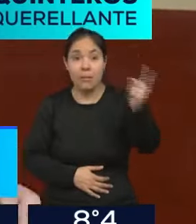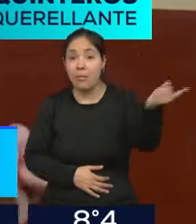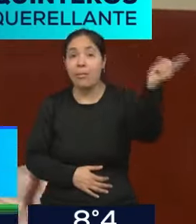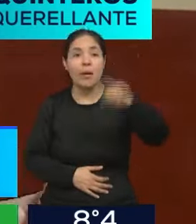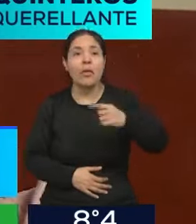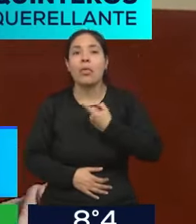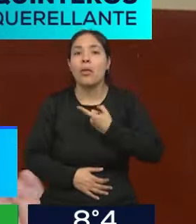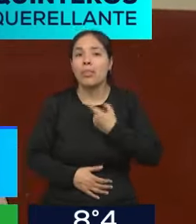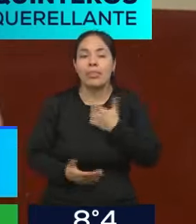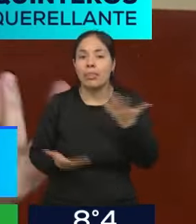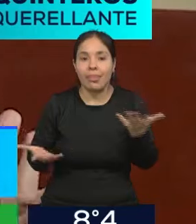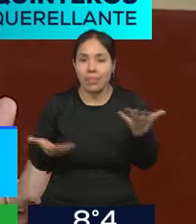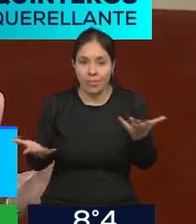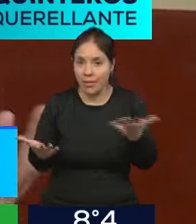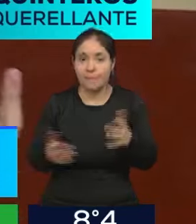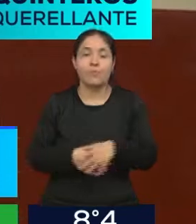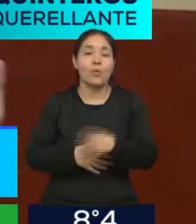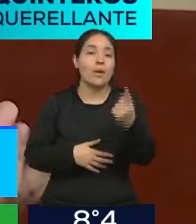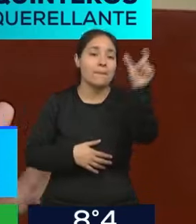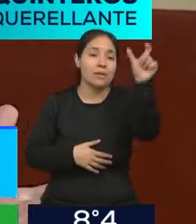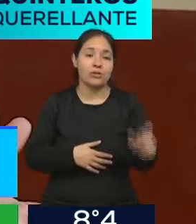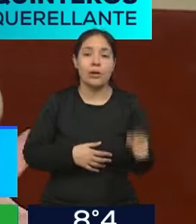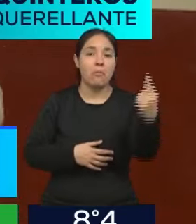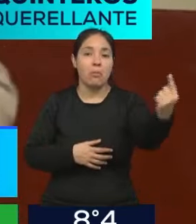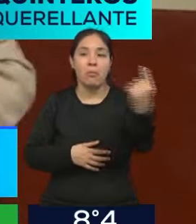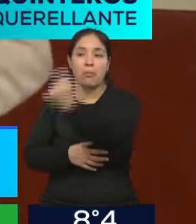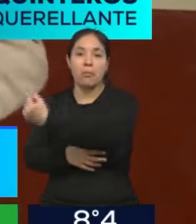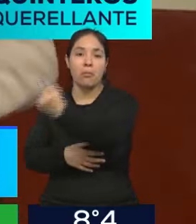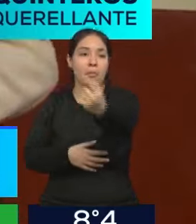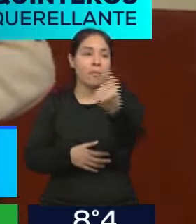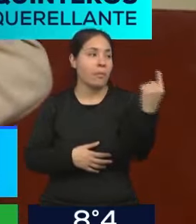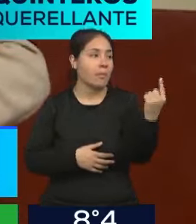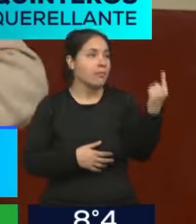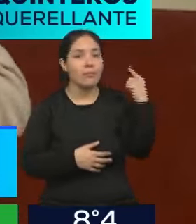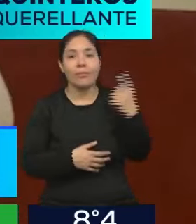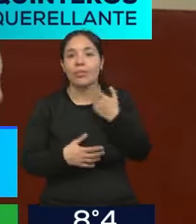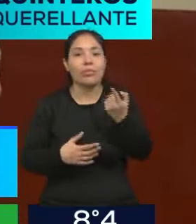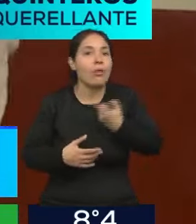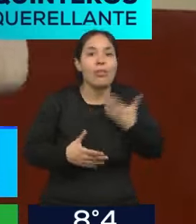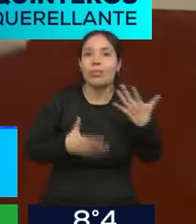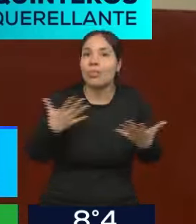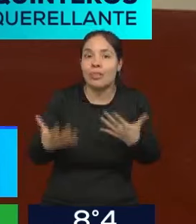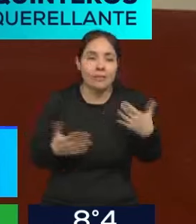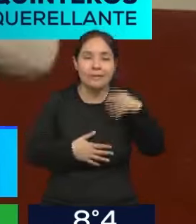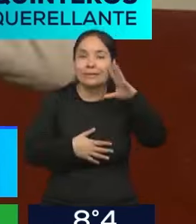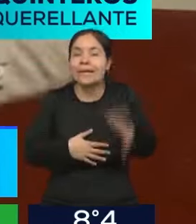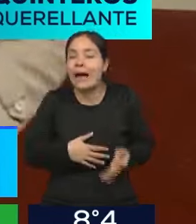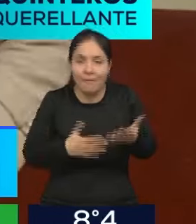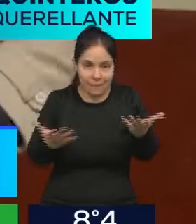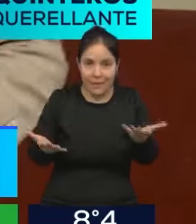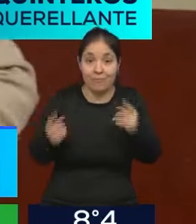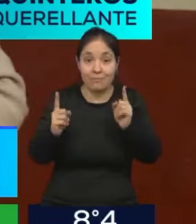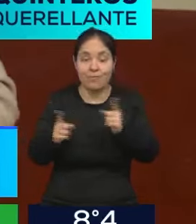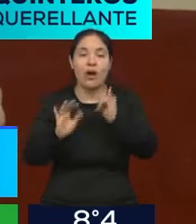Mariana. O sea, alguien disparó desde algún lugar y entonces queremos determinar con mayor precisión si coincide